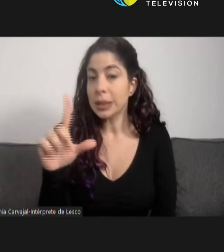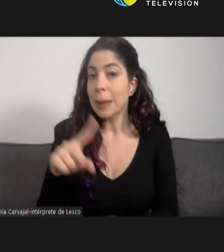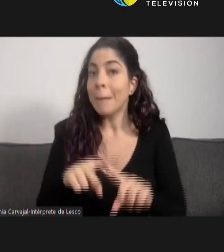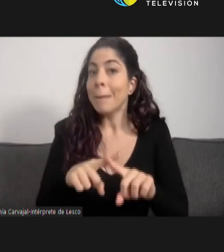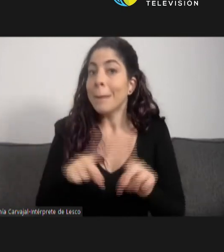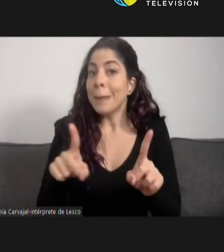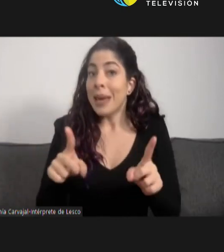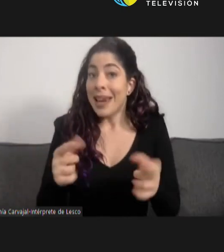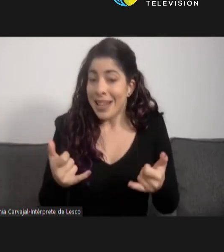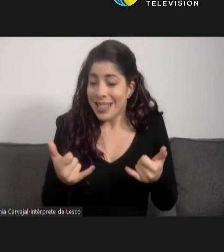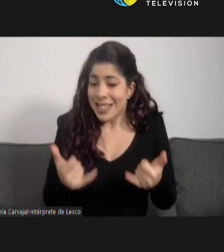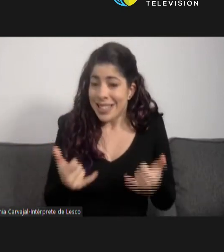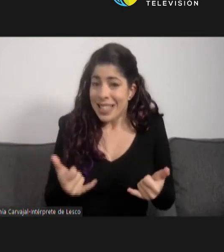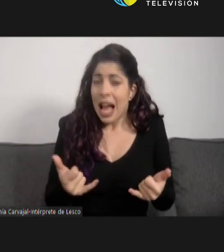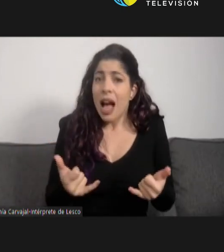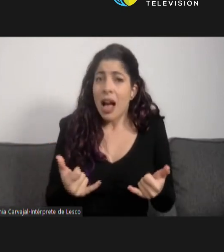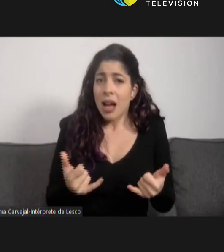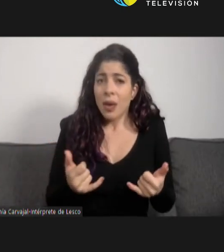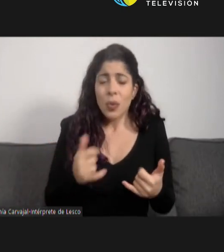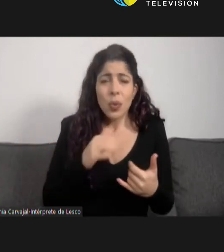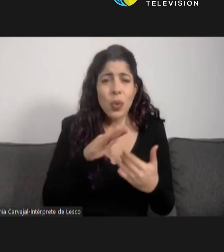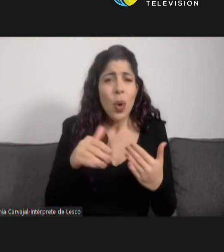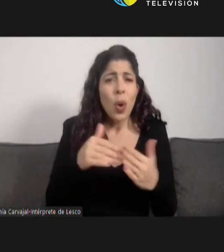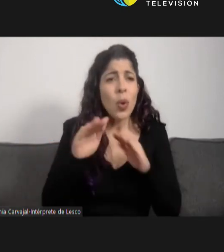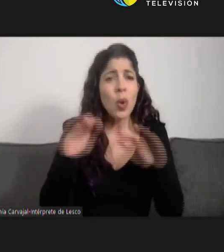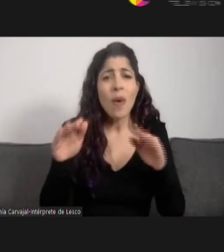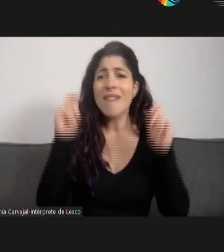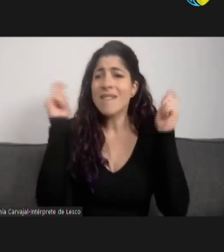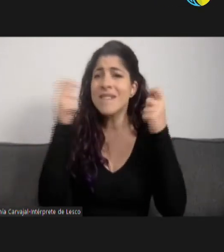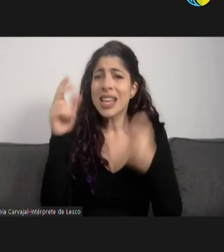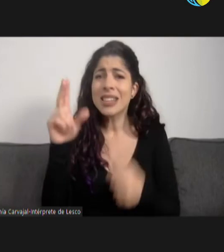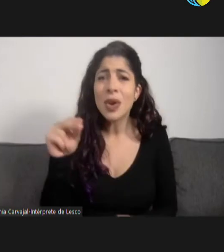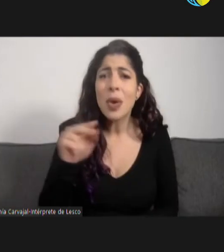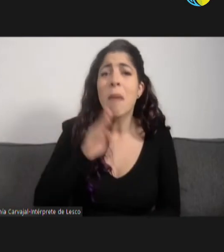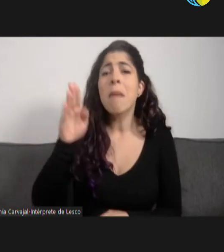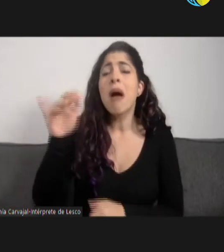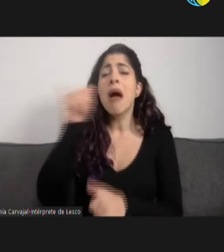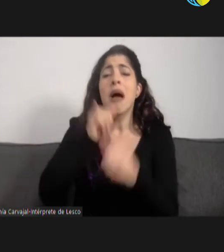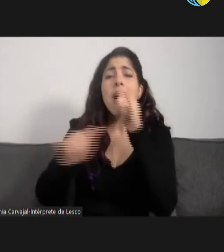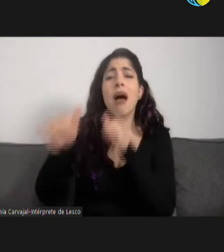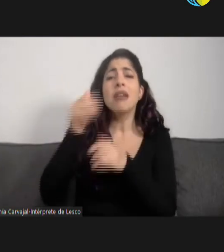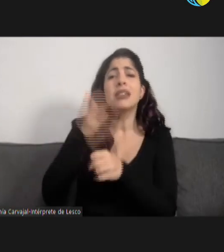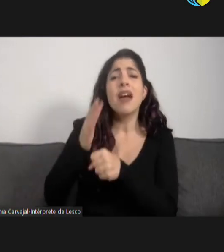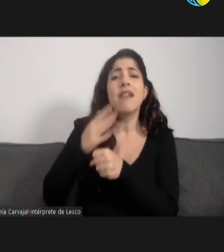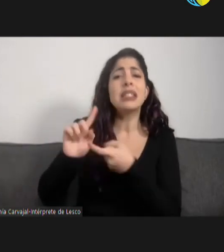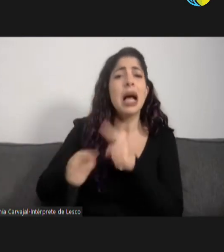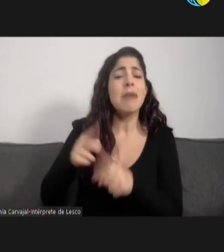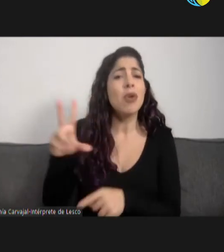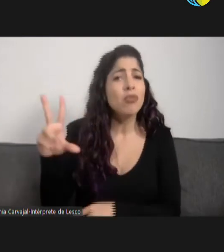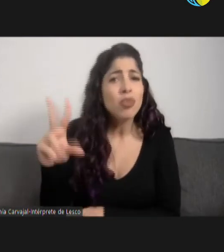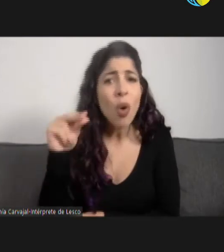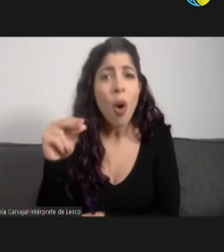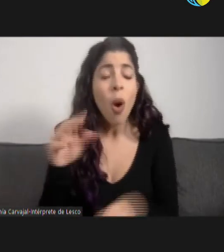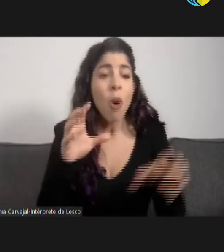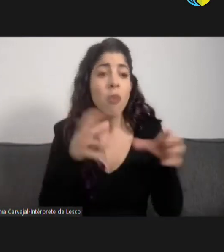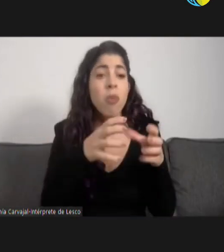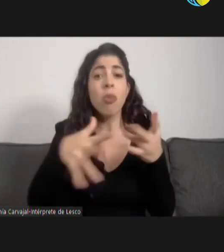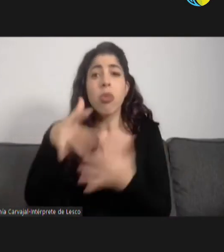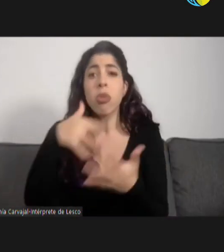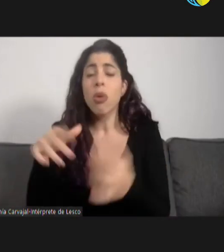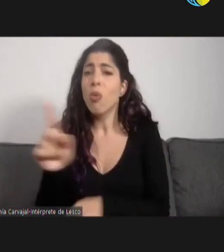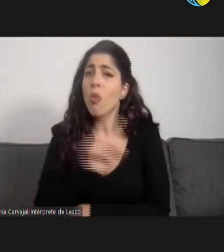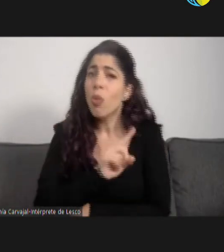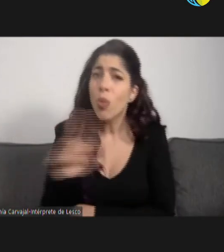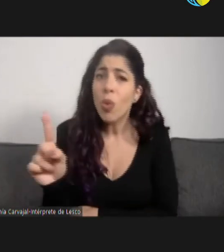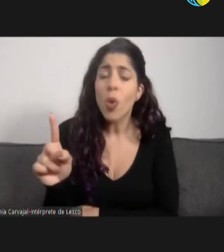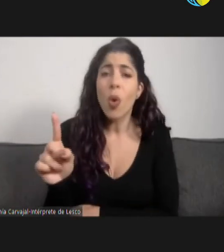desde ya estamos llamados a no hacer fiestas, a no irnos a tomar las cervezas con los amigos, a no romper burbujas sociales, a